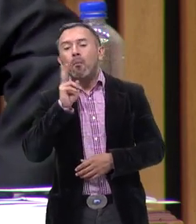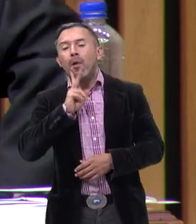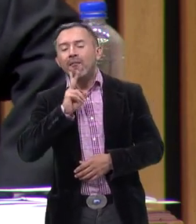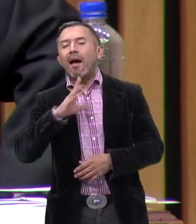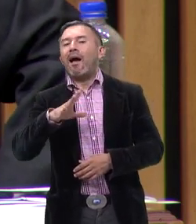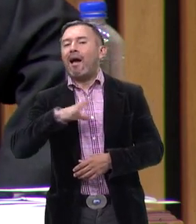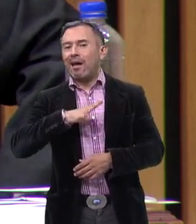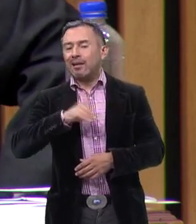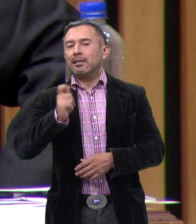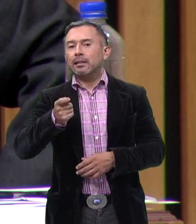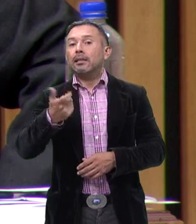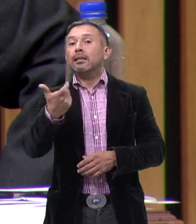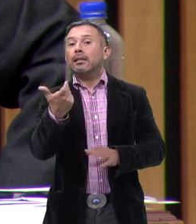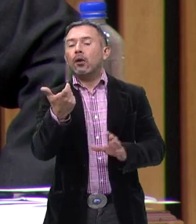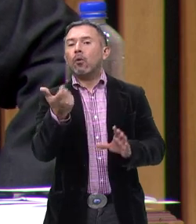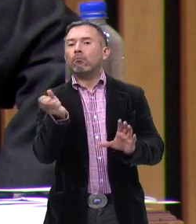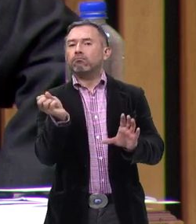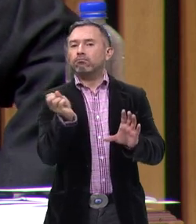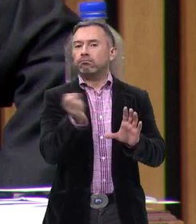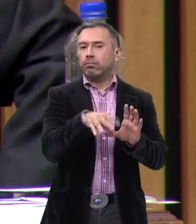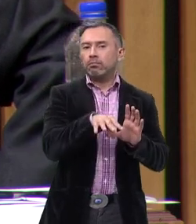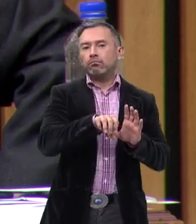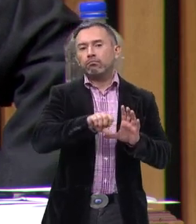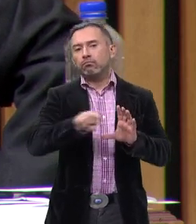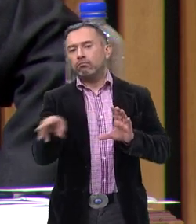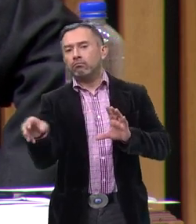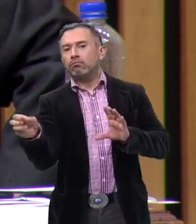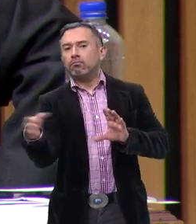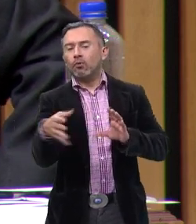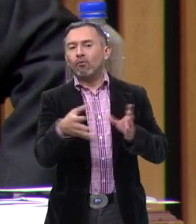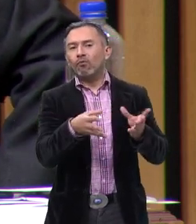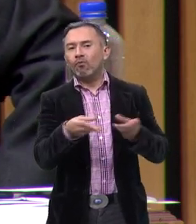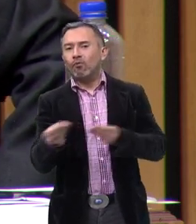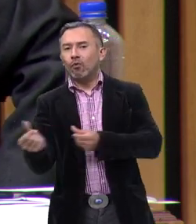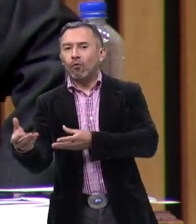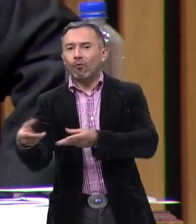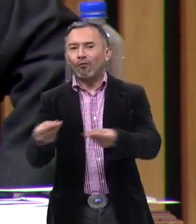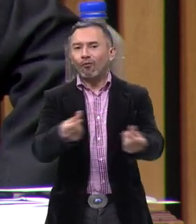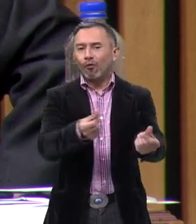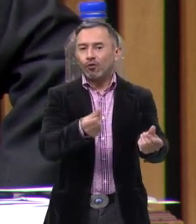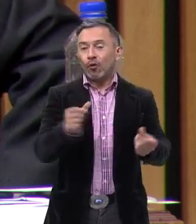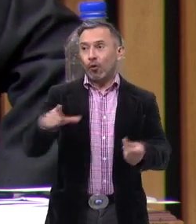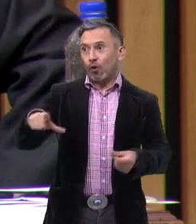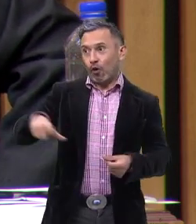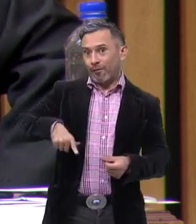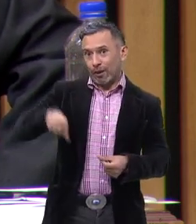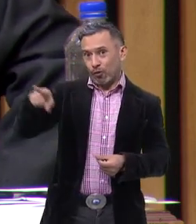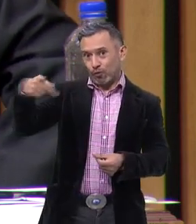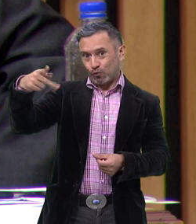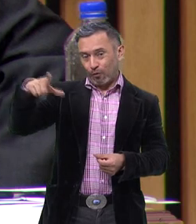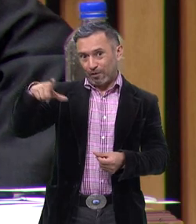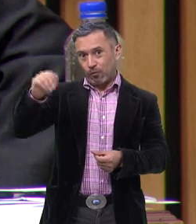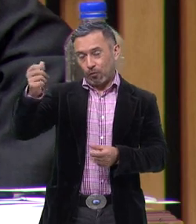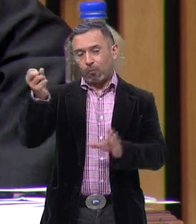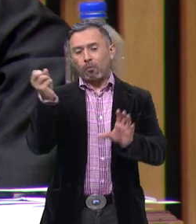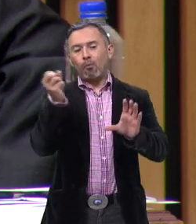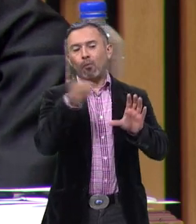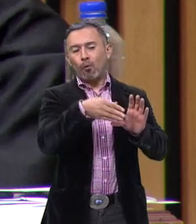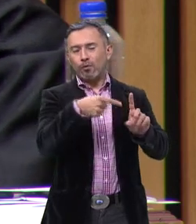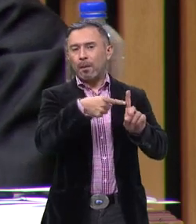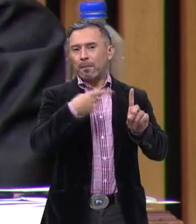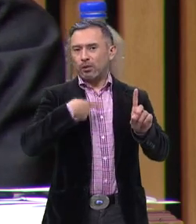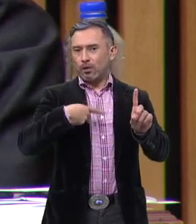sí fluyó de depósitos públicos a una particular y a otros particulares